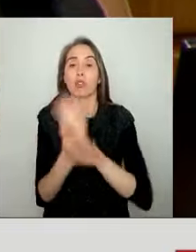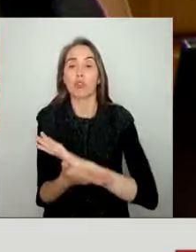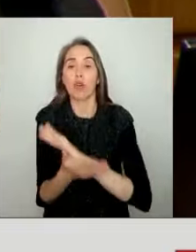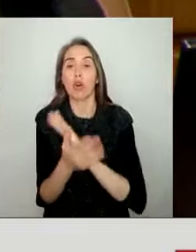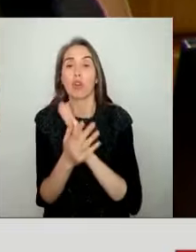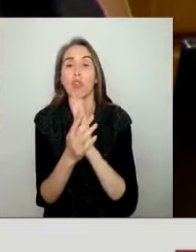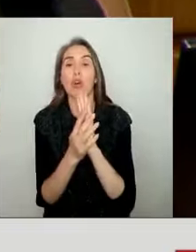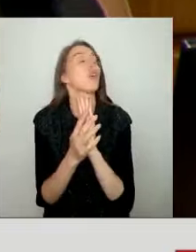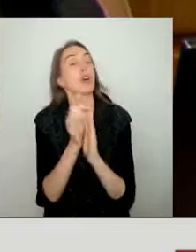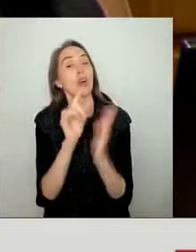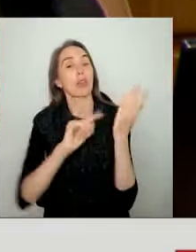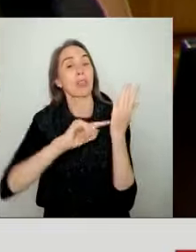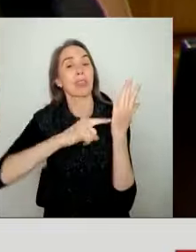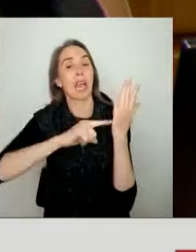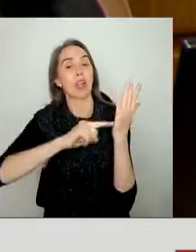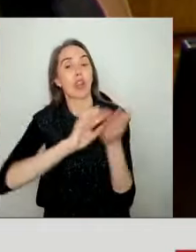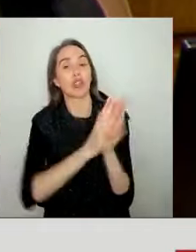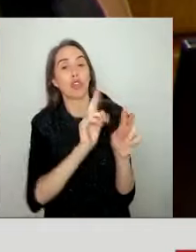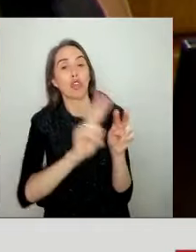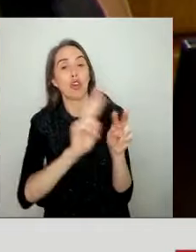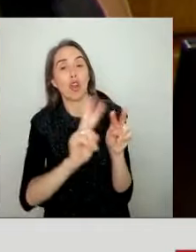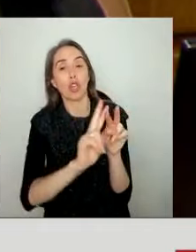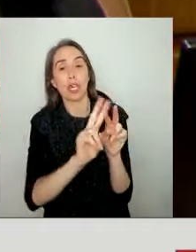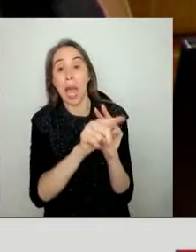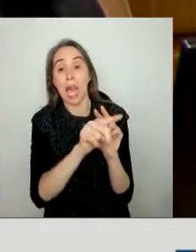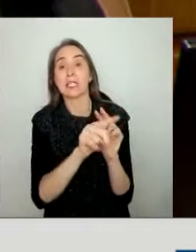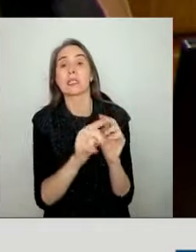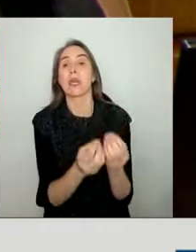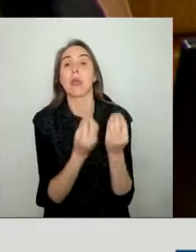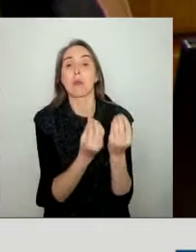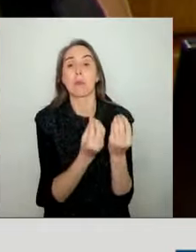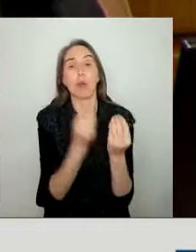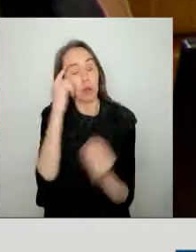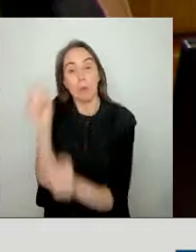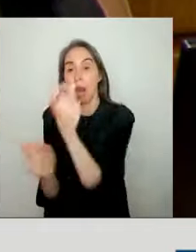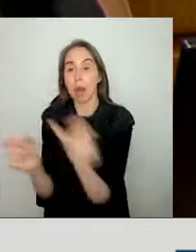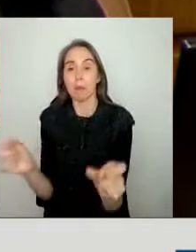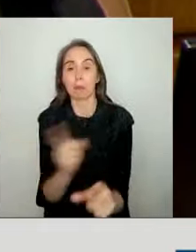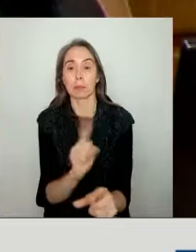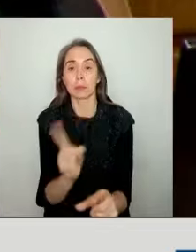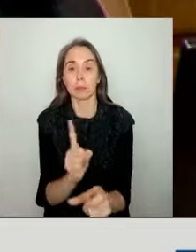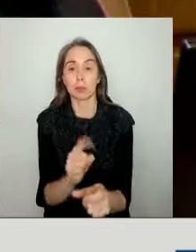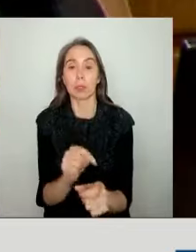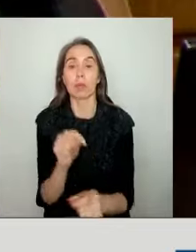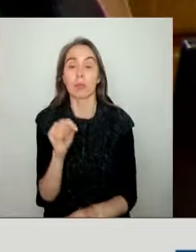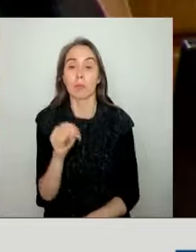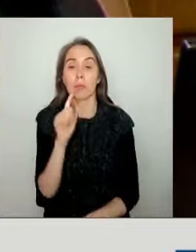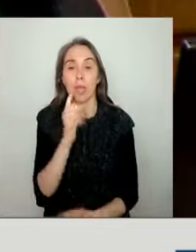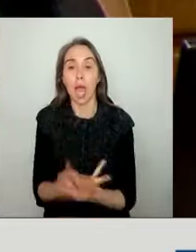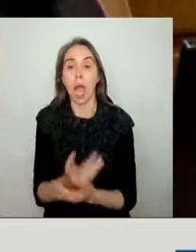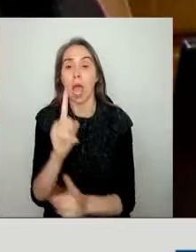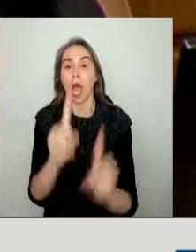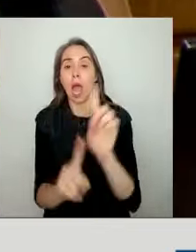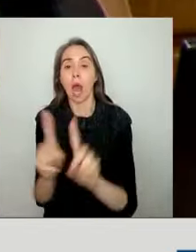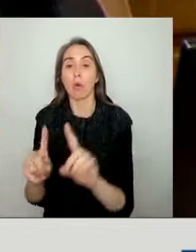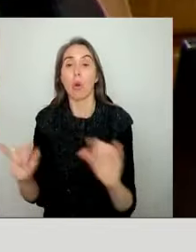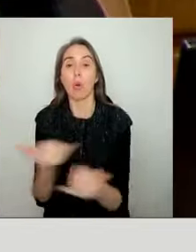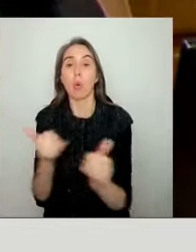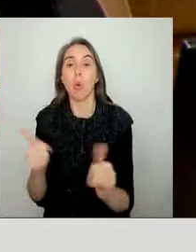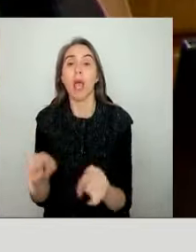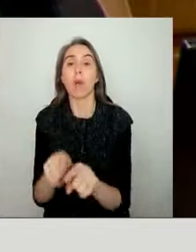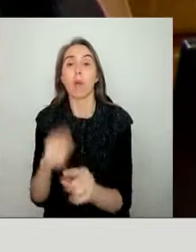tecnología son inocuos o son beneficiosos para la gente aquí hay algunos que están jugando con fuego con el